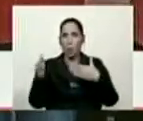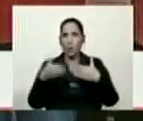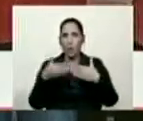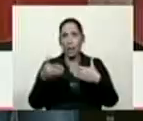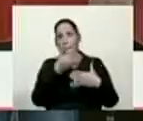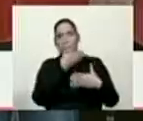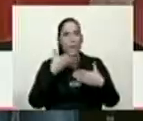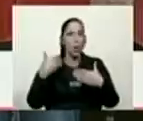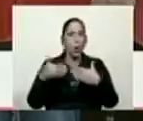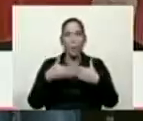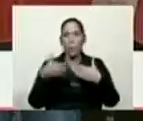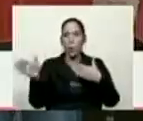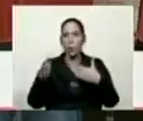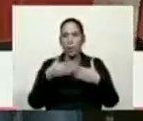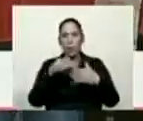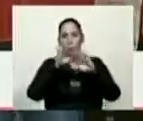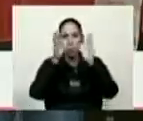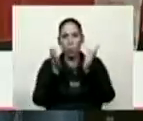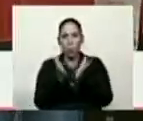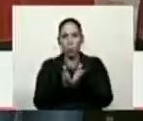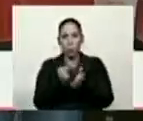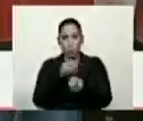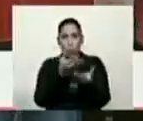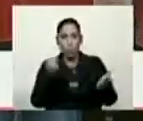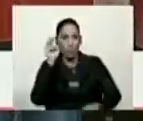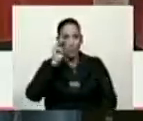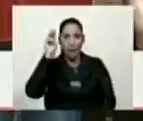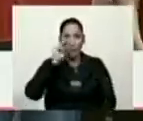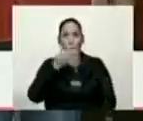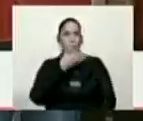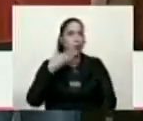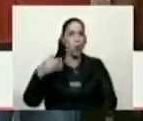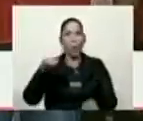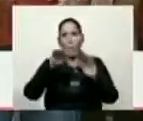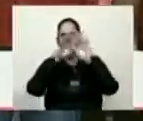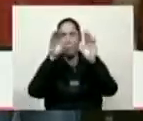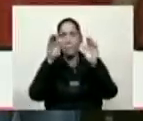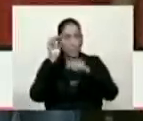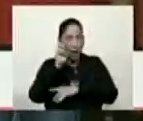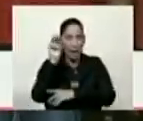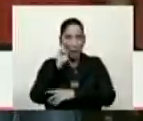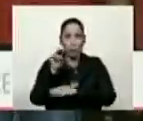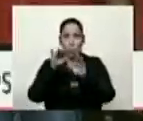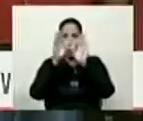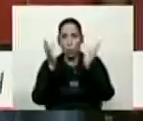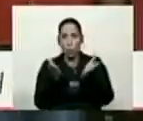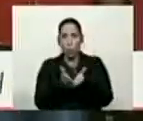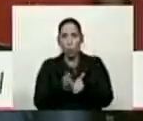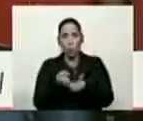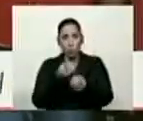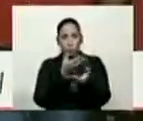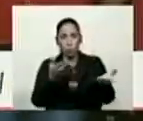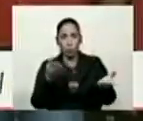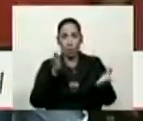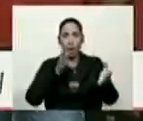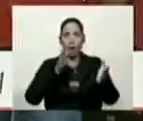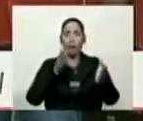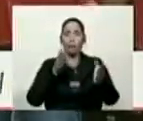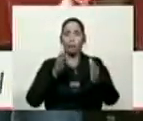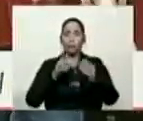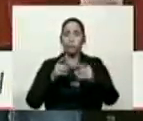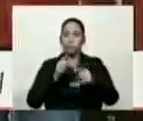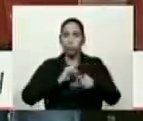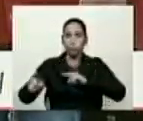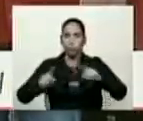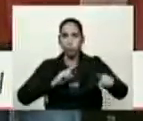usted va a ser maestro, sea el mejor maestro del mundo. Si usted va a ser dirigente del Partido Socialista Unido de Venezuela, sea